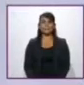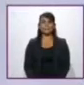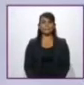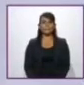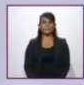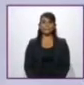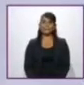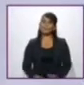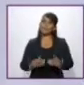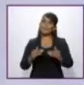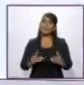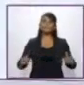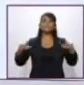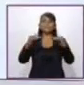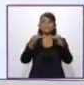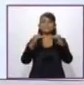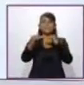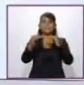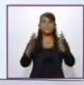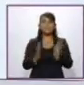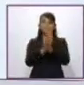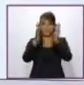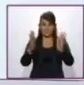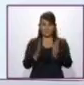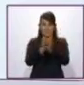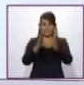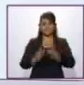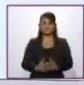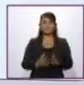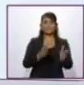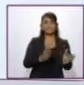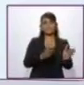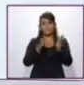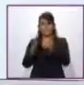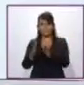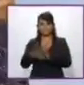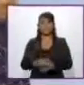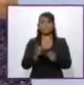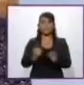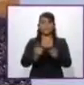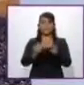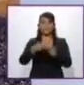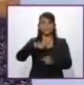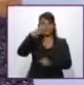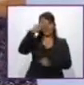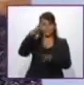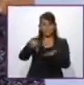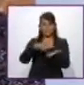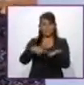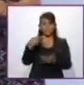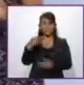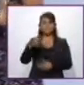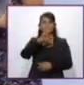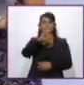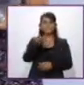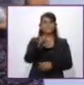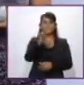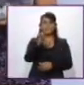Democracia y participación. Gracias, candidata. Es el turno del candidato de Fuerza por México, Juan Carlos Martínez